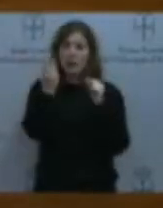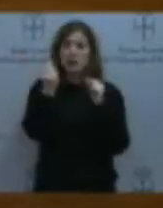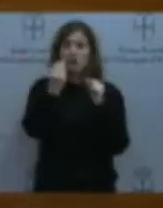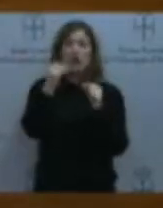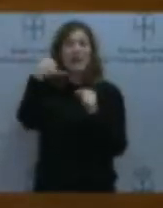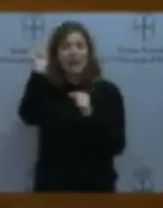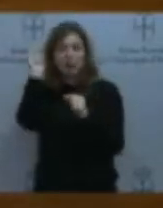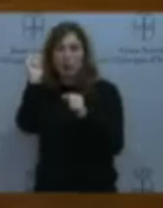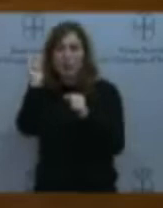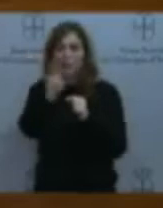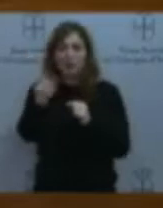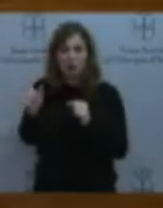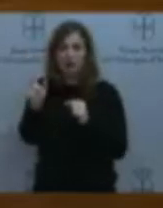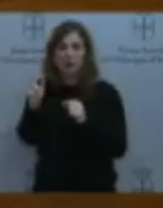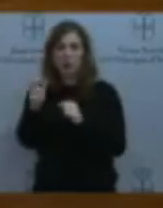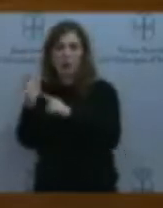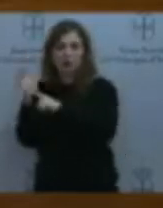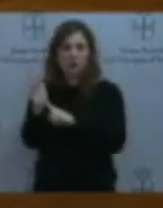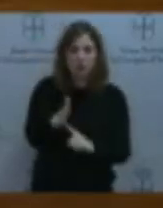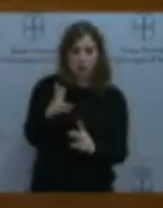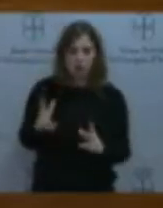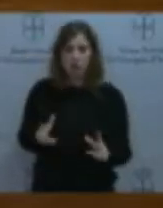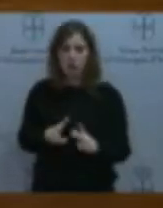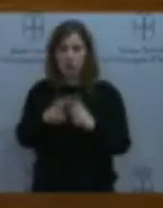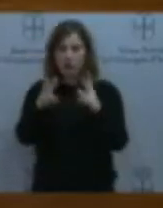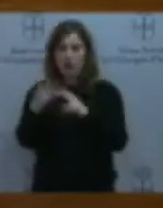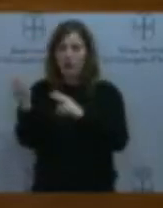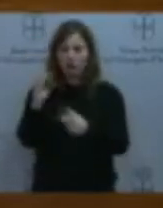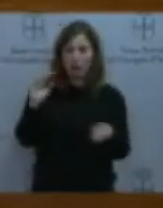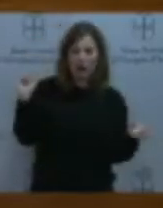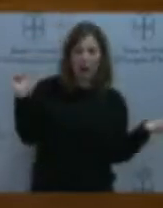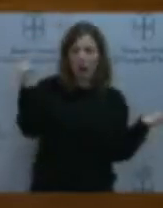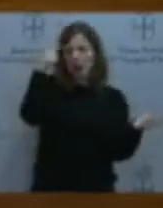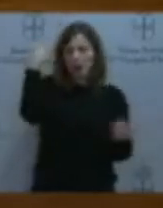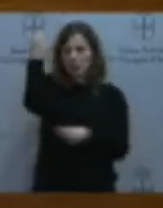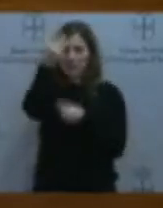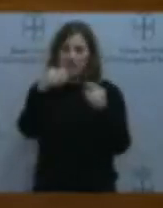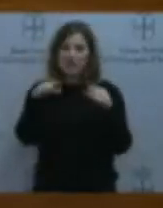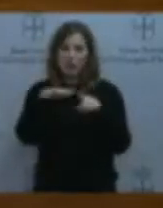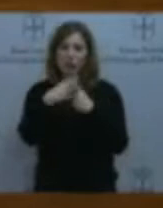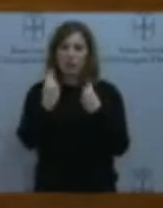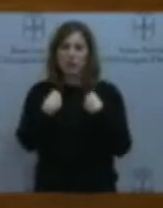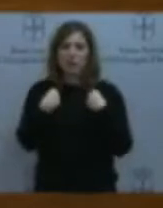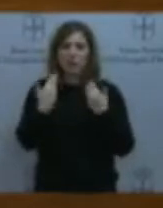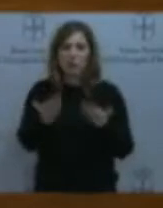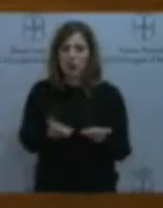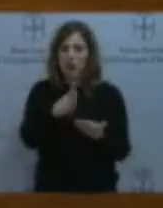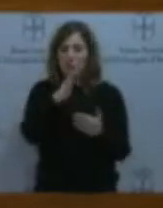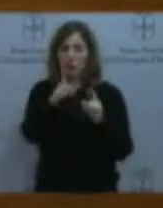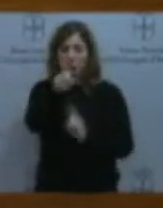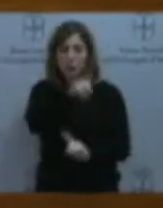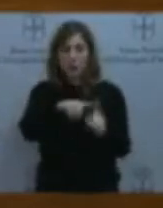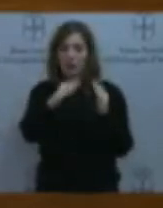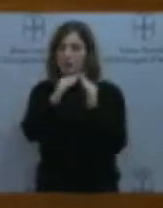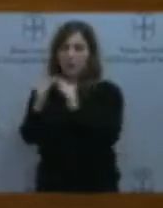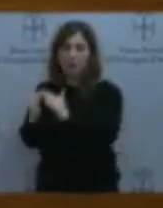residencial y demos vuelta a la situación que están viviendo, porque el espectro de problemáticas en el ámbito de la vivienda es muy